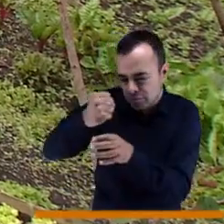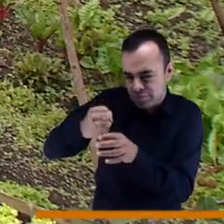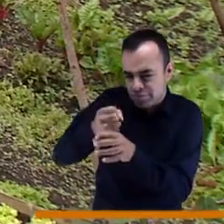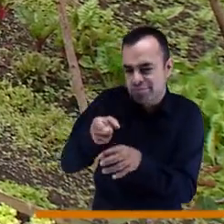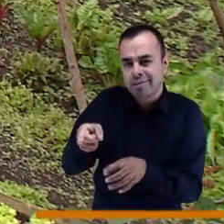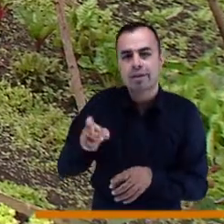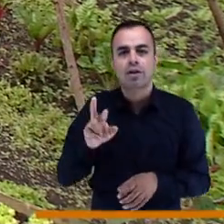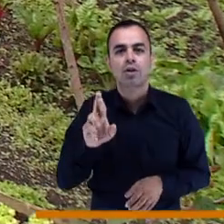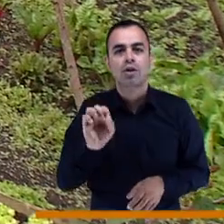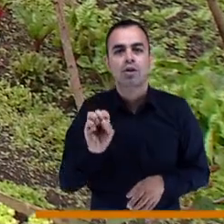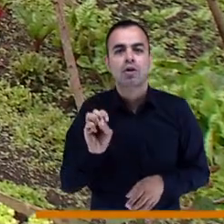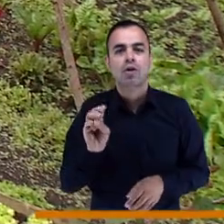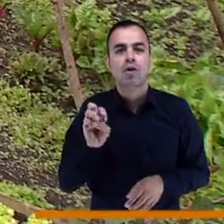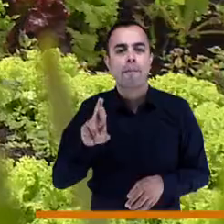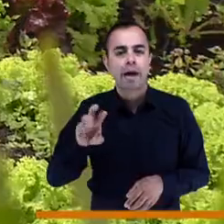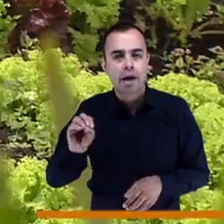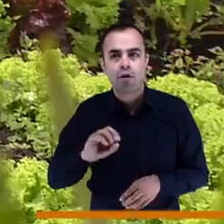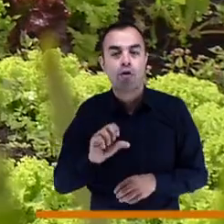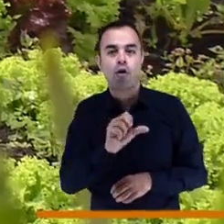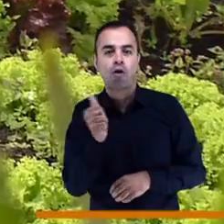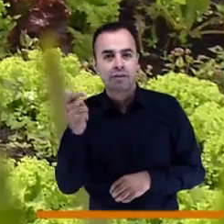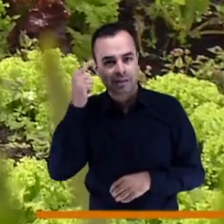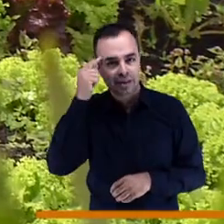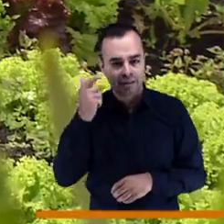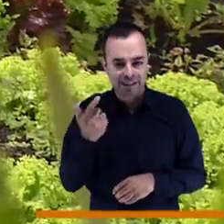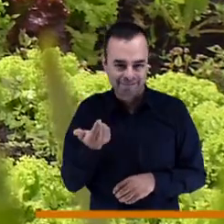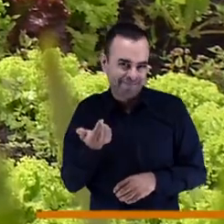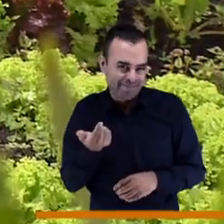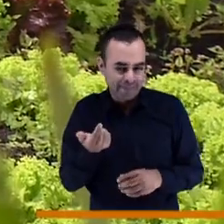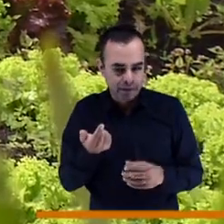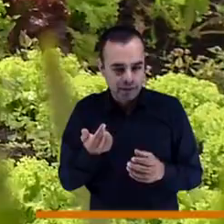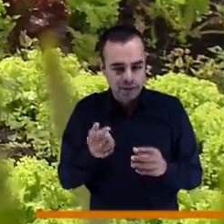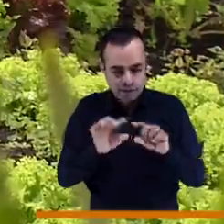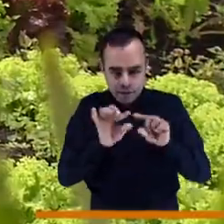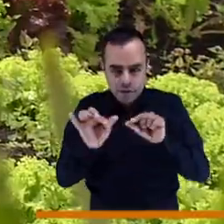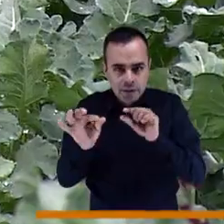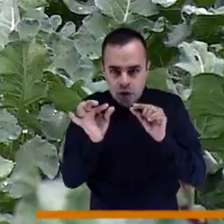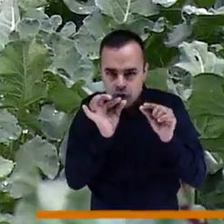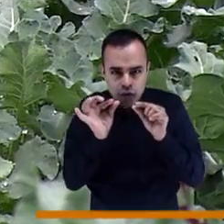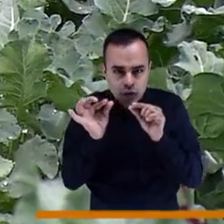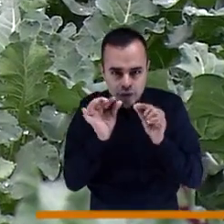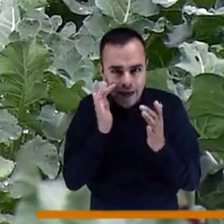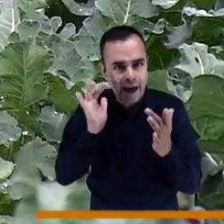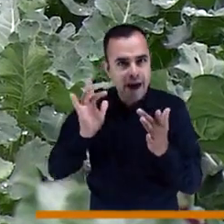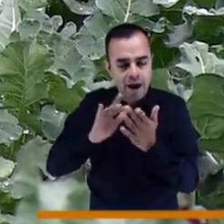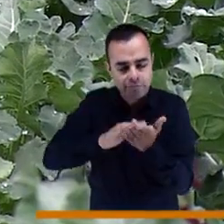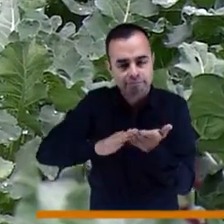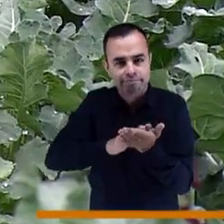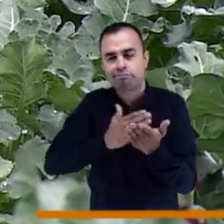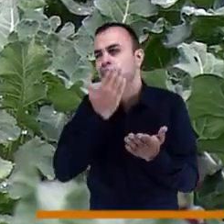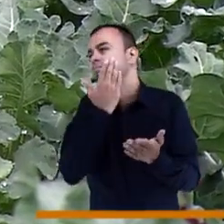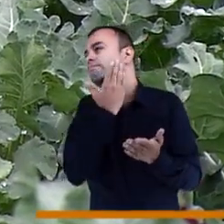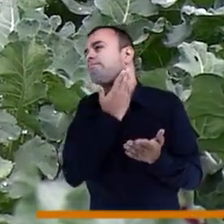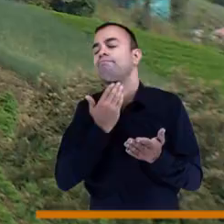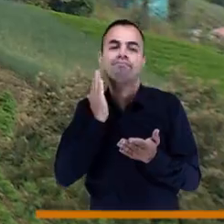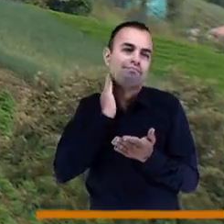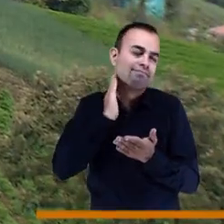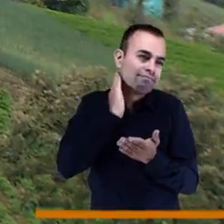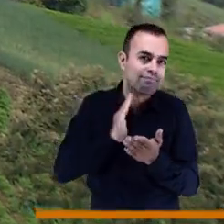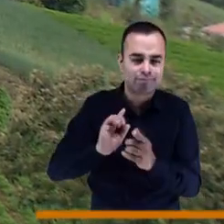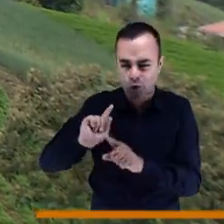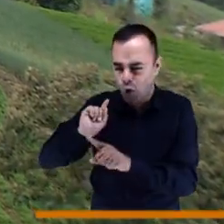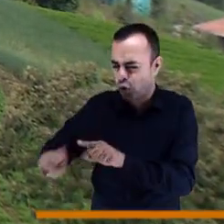romero, las hierbas como el cannabis, el eucalipto medicinal. Cada uno en nuestras casas tenemos esos cultivos